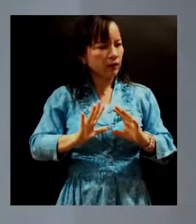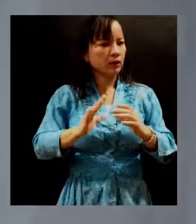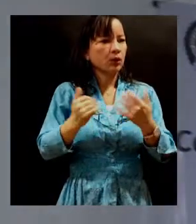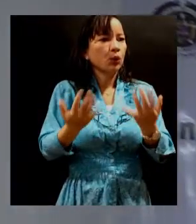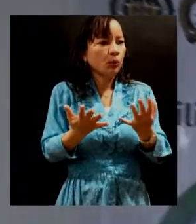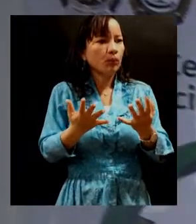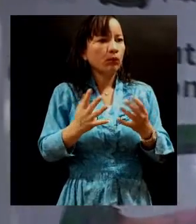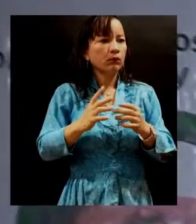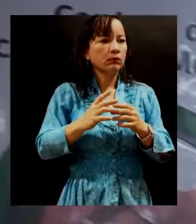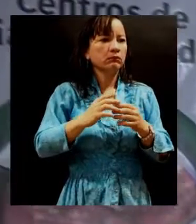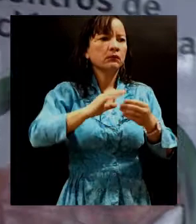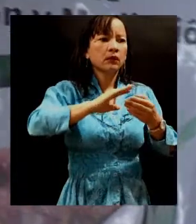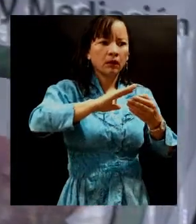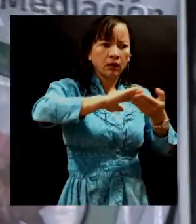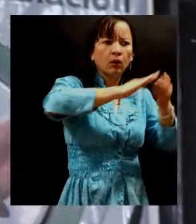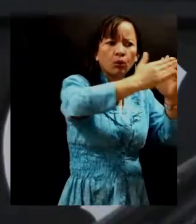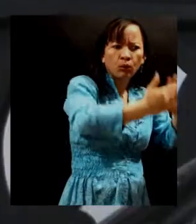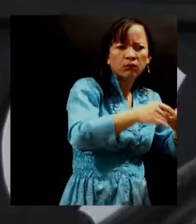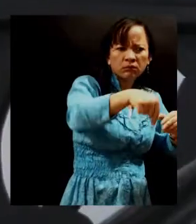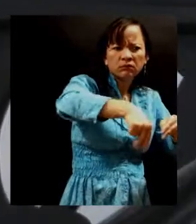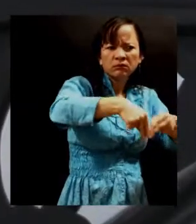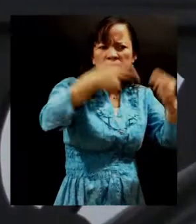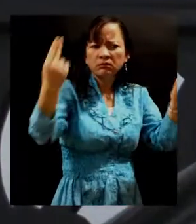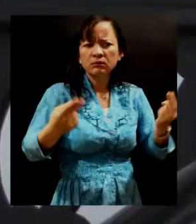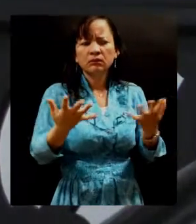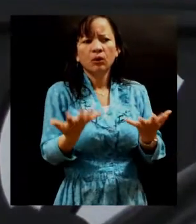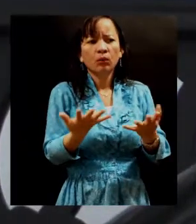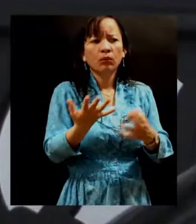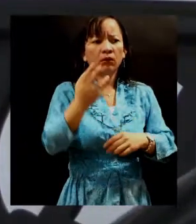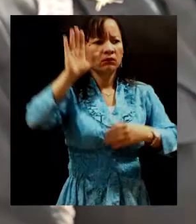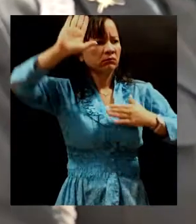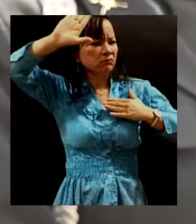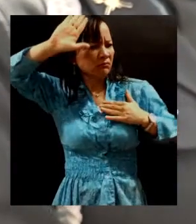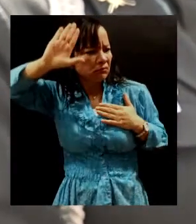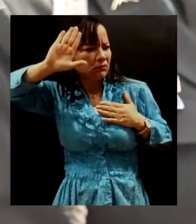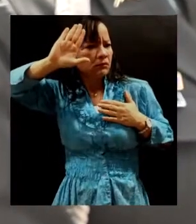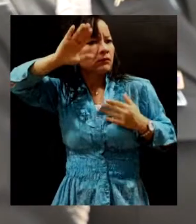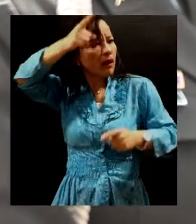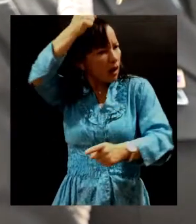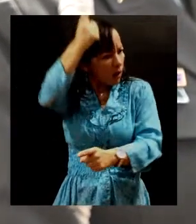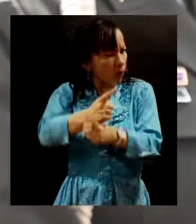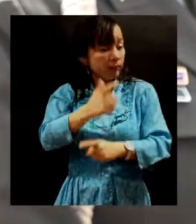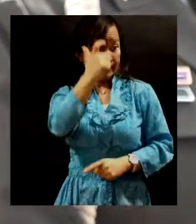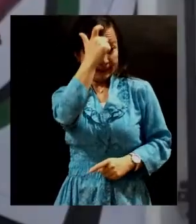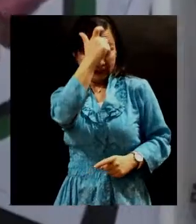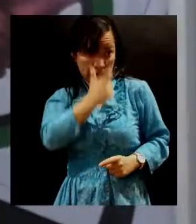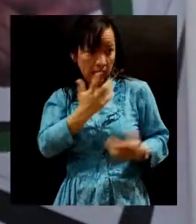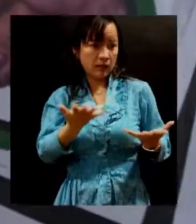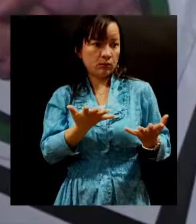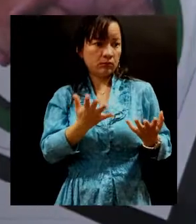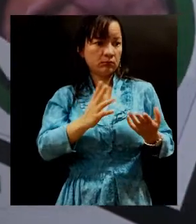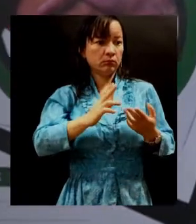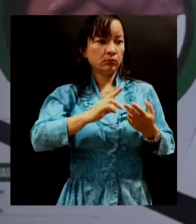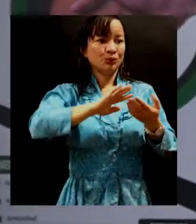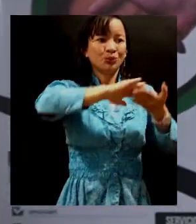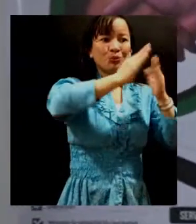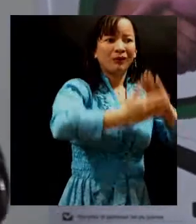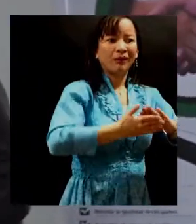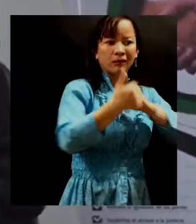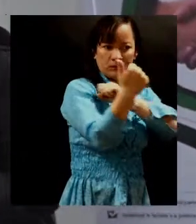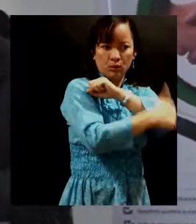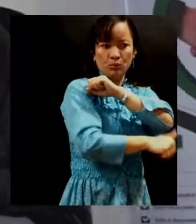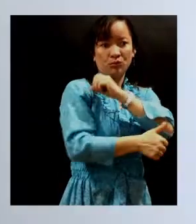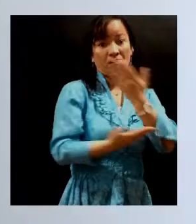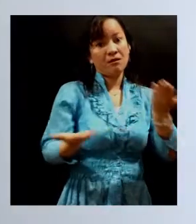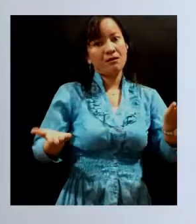fortalecer y más en una comunidad tan importante y conservadora como es la comunidad